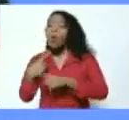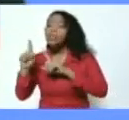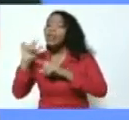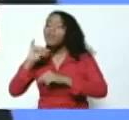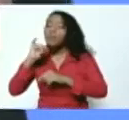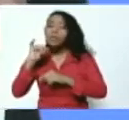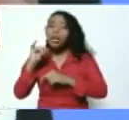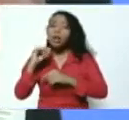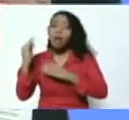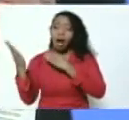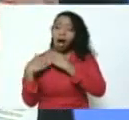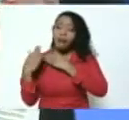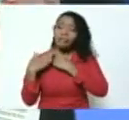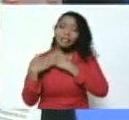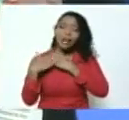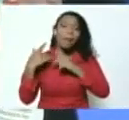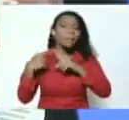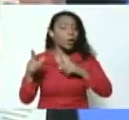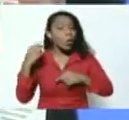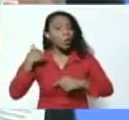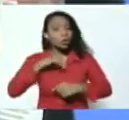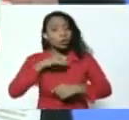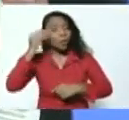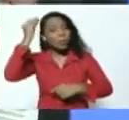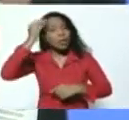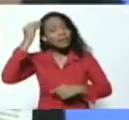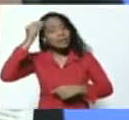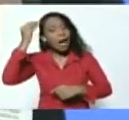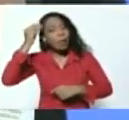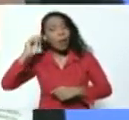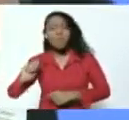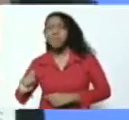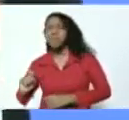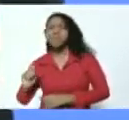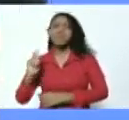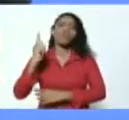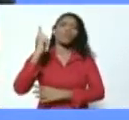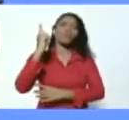nos los hace llegar, pero pensamos que es primera vez